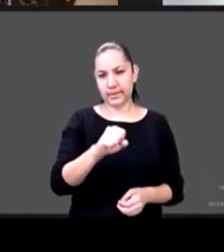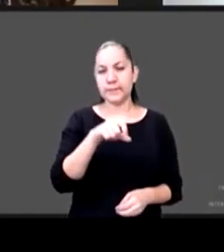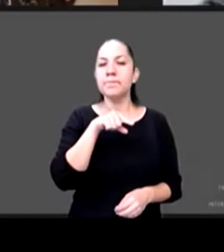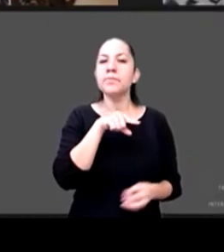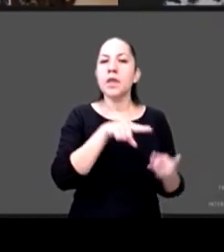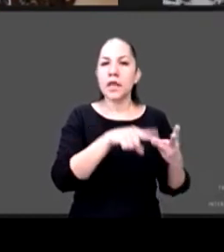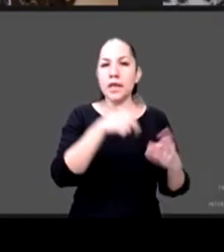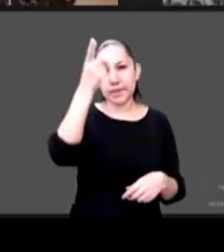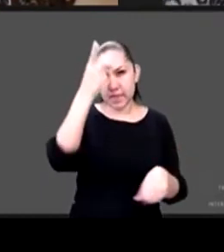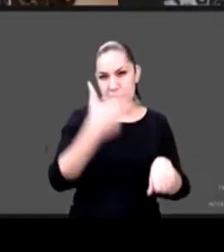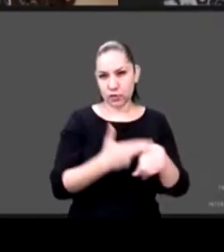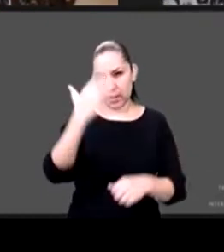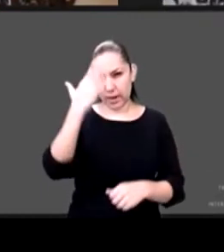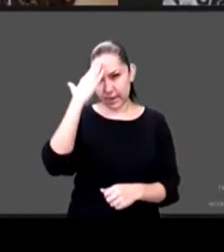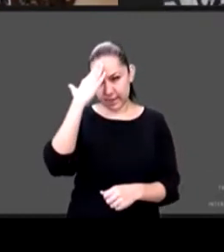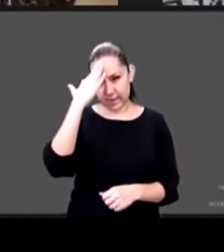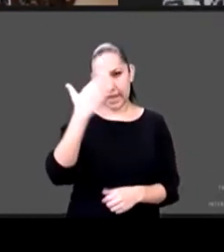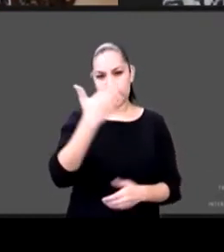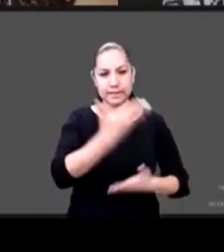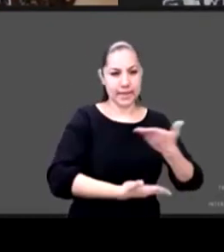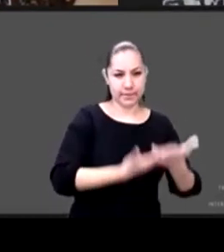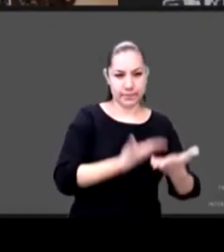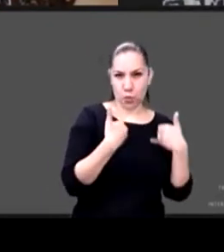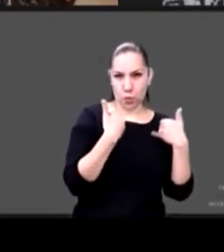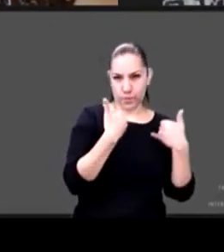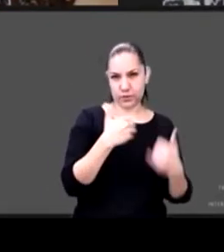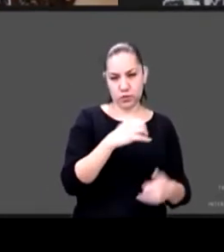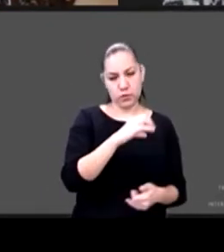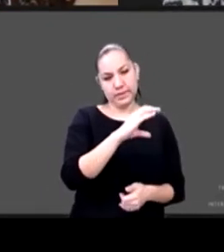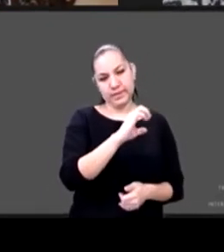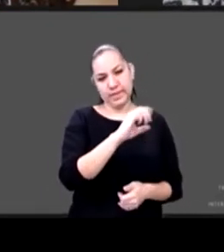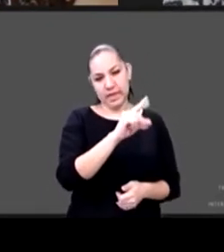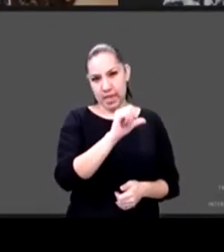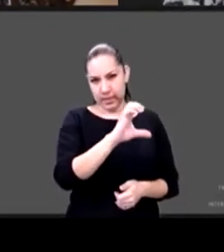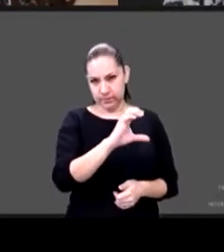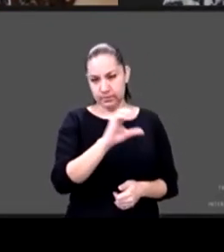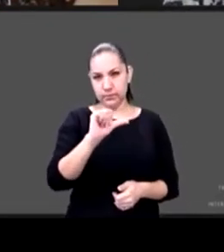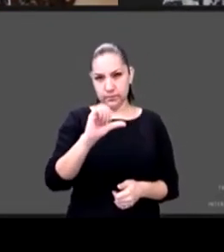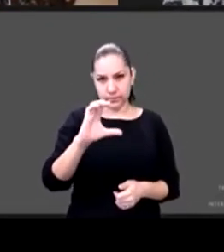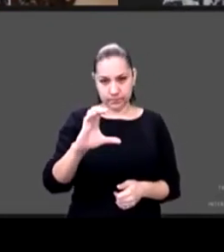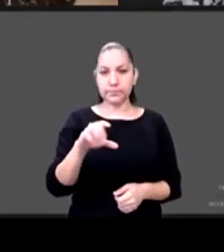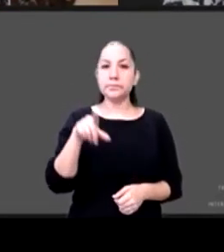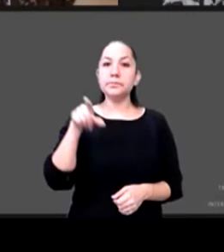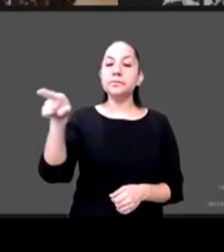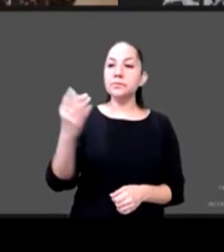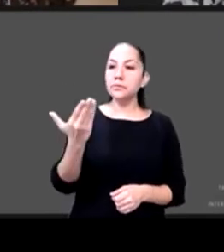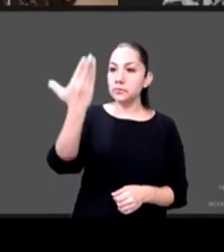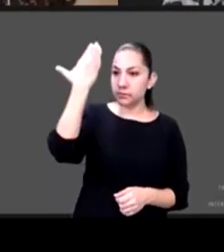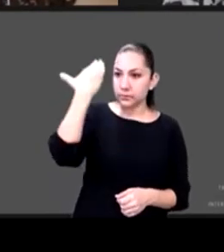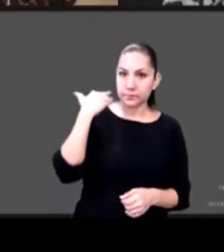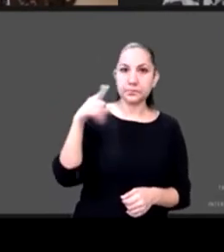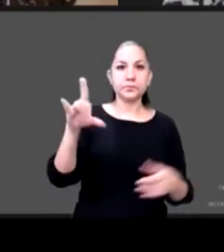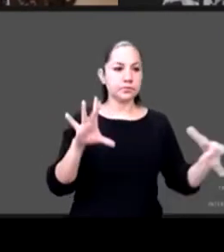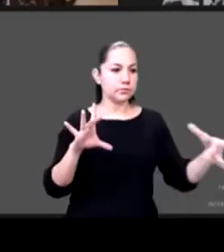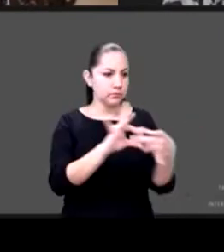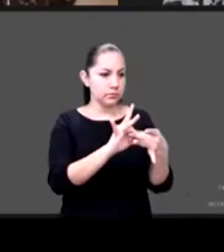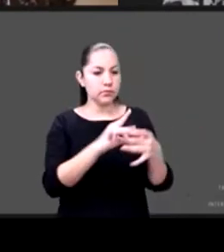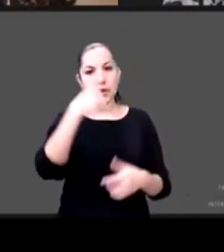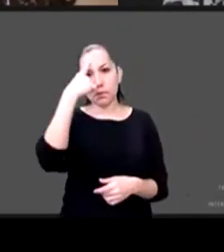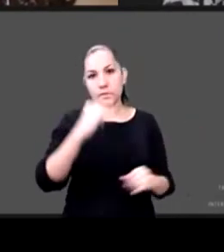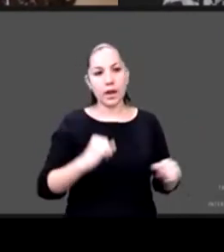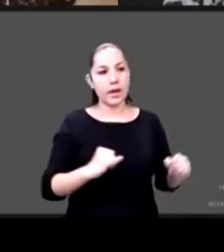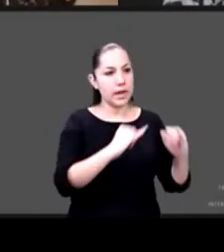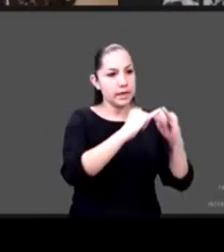Juventud, CERAJ, AC. Ella fue subdirectora de las Directrices para la Mejora de Instituciones y Políticas en el